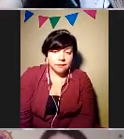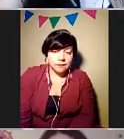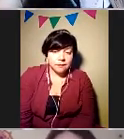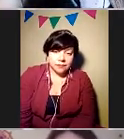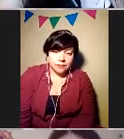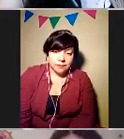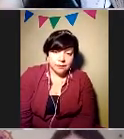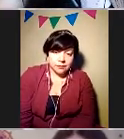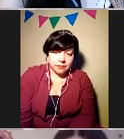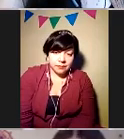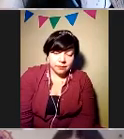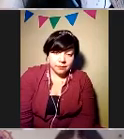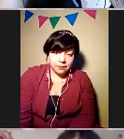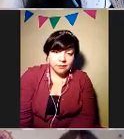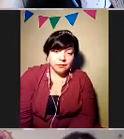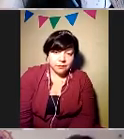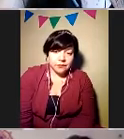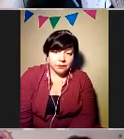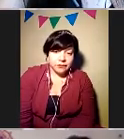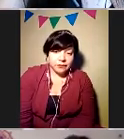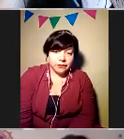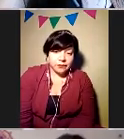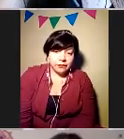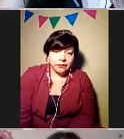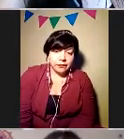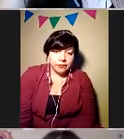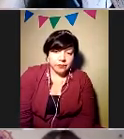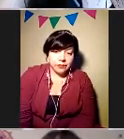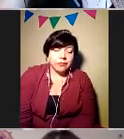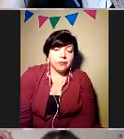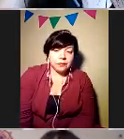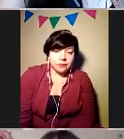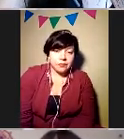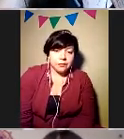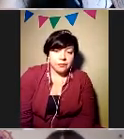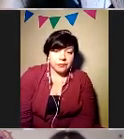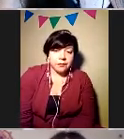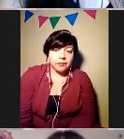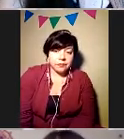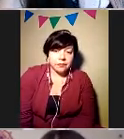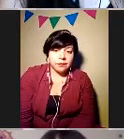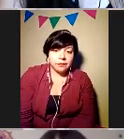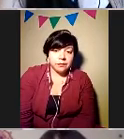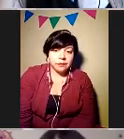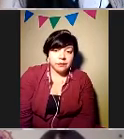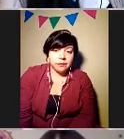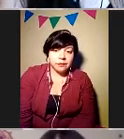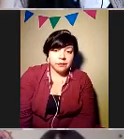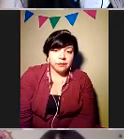de eso, pese a que es fibra natural y se cree que es más ecológico, igual hacer una polera de algodón